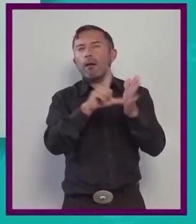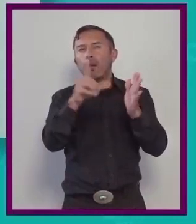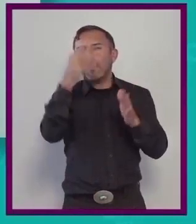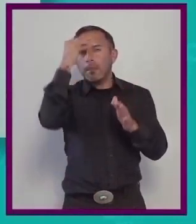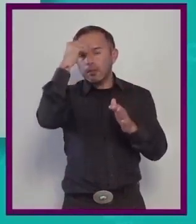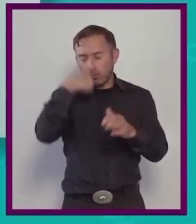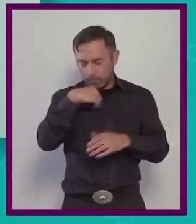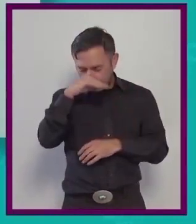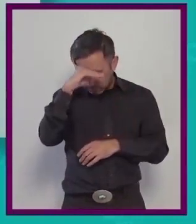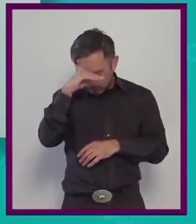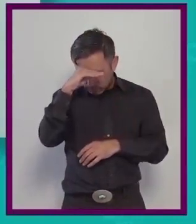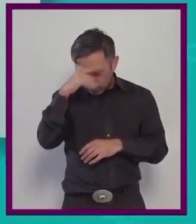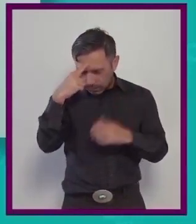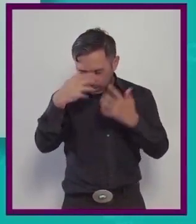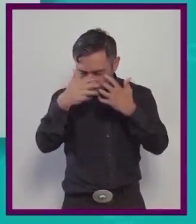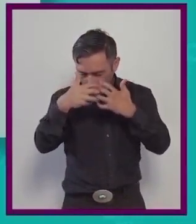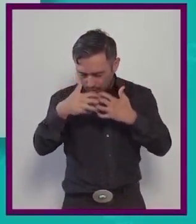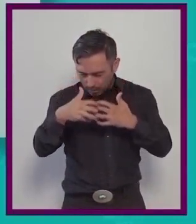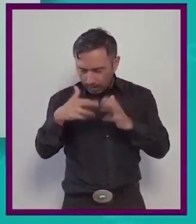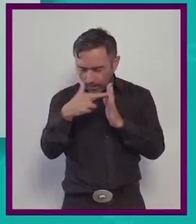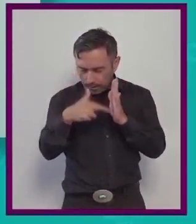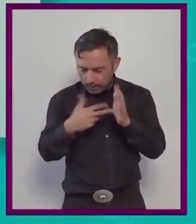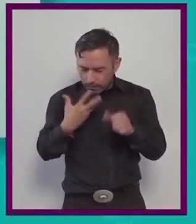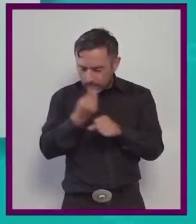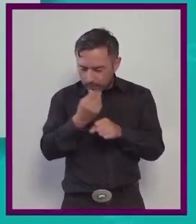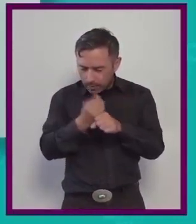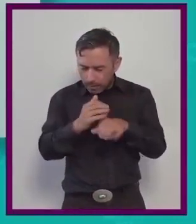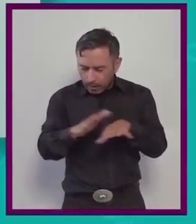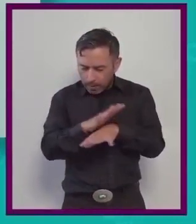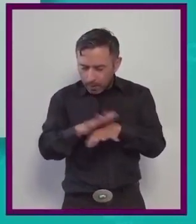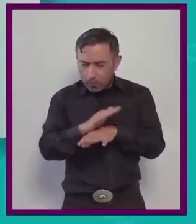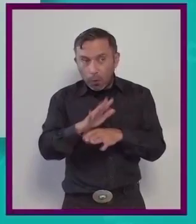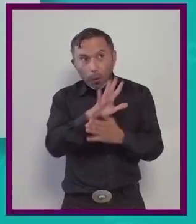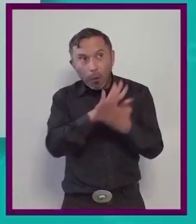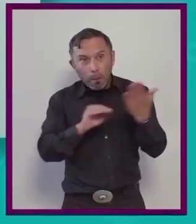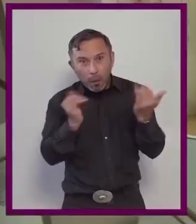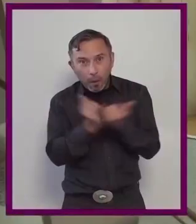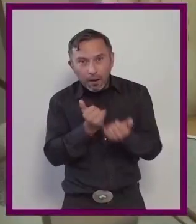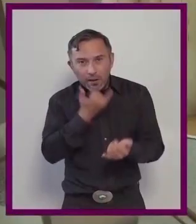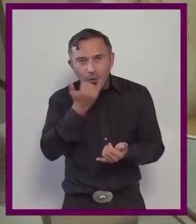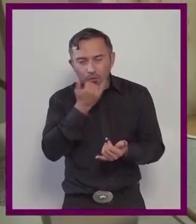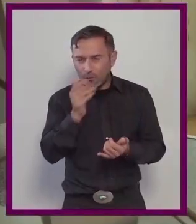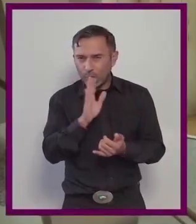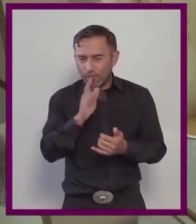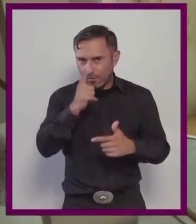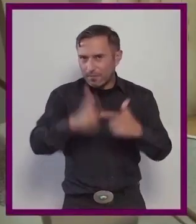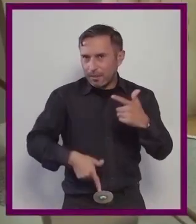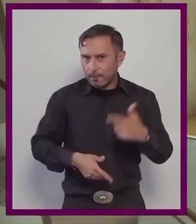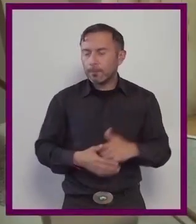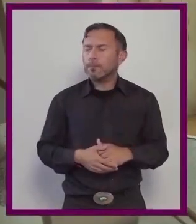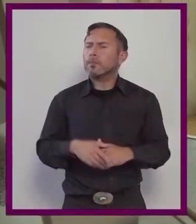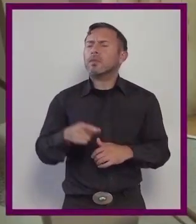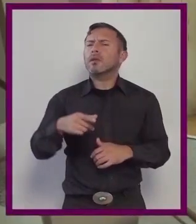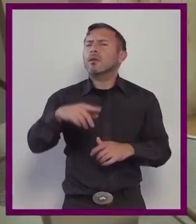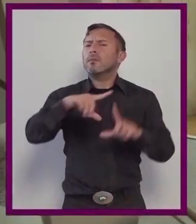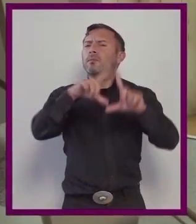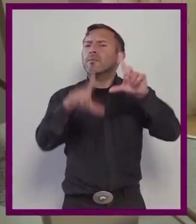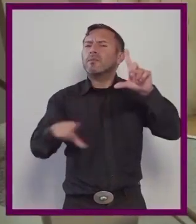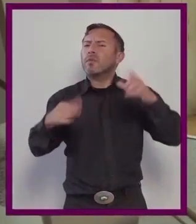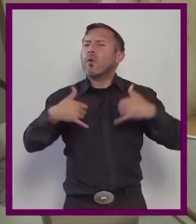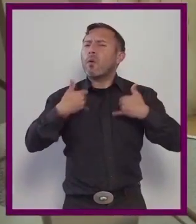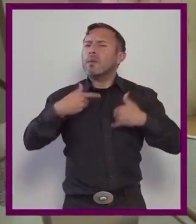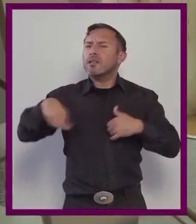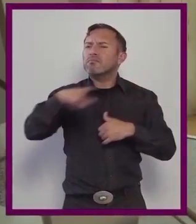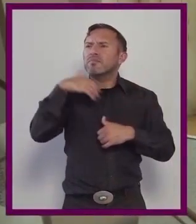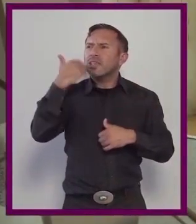mejorar algunas reglas dentro del sistema para no caer en esos mismos errores. ¿Dónde pueden los jóvenes de todo el país